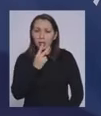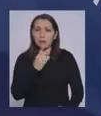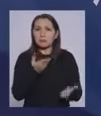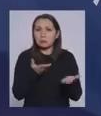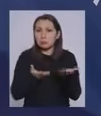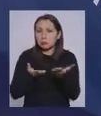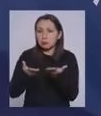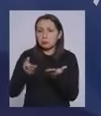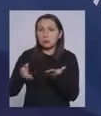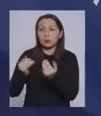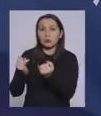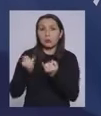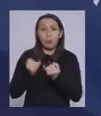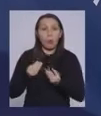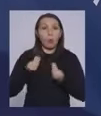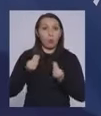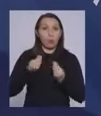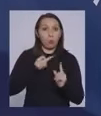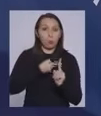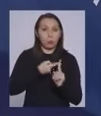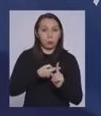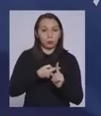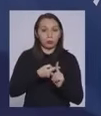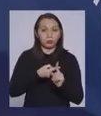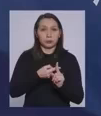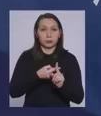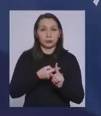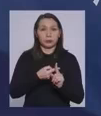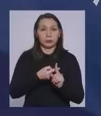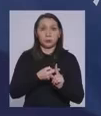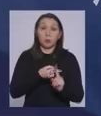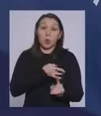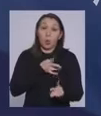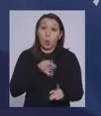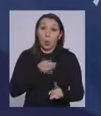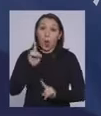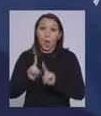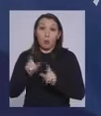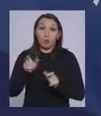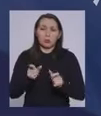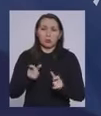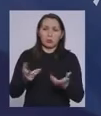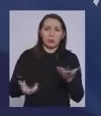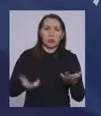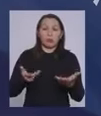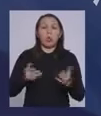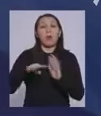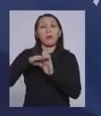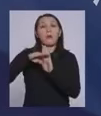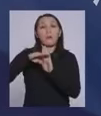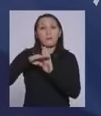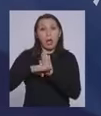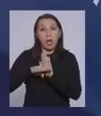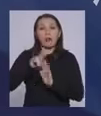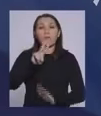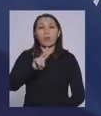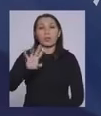datos buenos. Les duela a quien les duela. Ha disminuido en